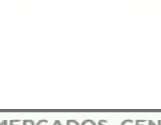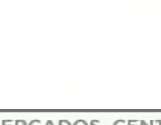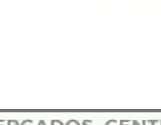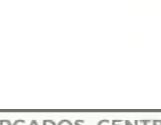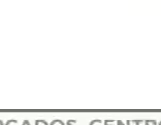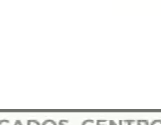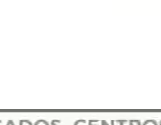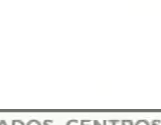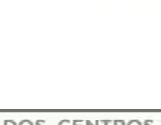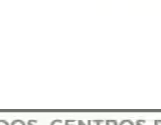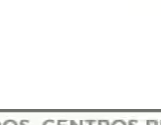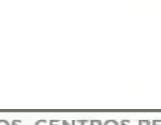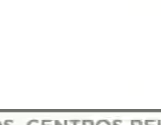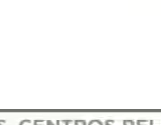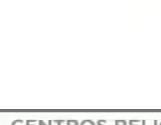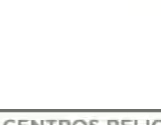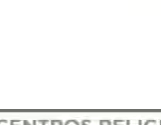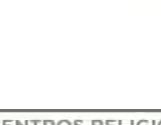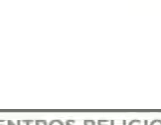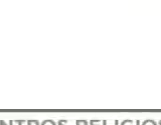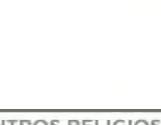12.193 vienen de Colombia por Apure,